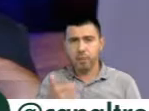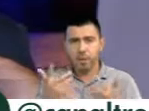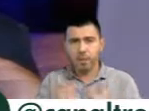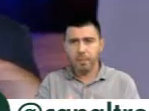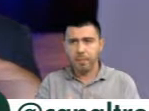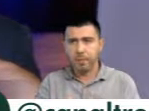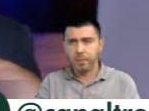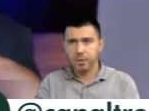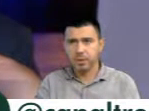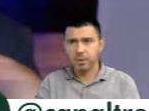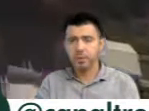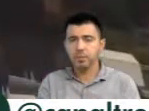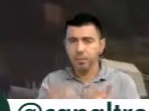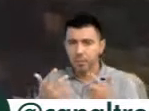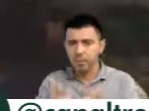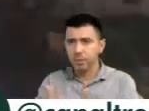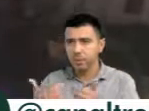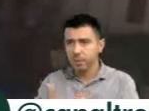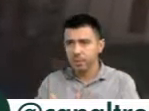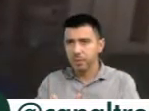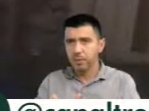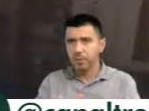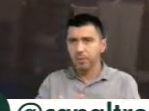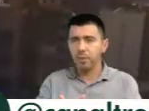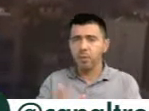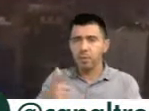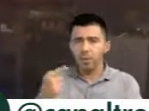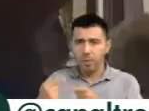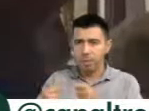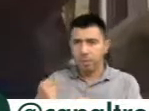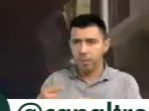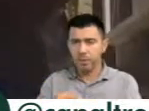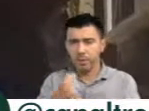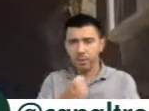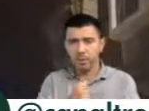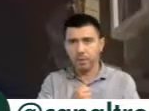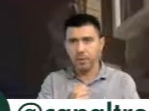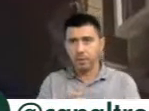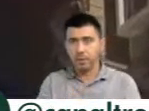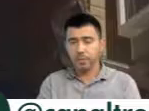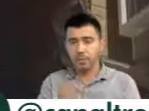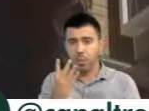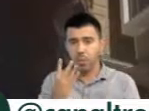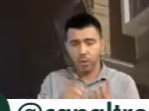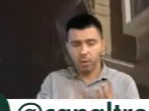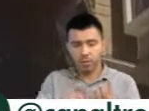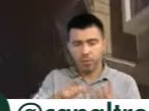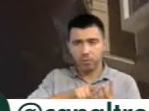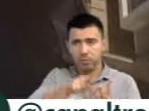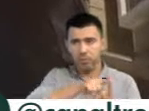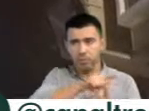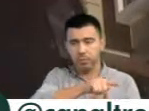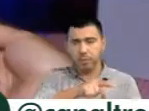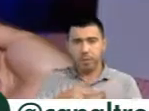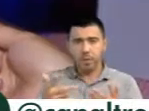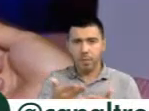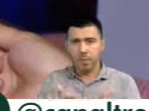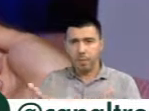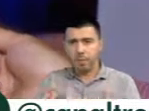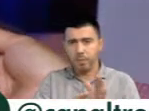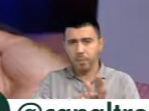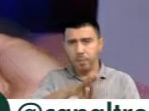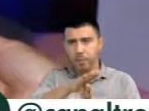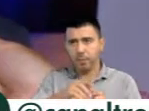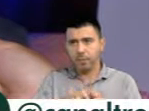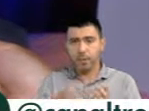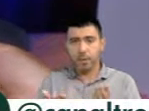favorecimiento a la competitividad regional. El departamento de Santander cuenta con 4 ejes estratégicos en la transformación productiva de este mismo. La